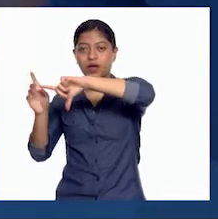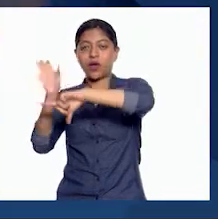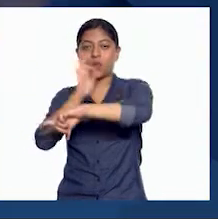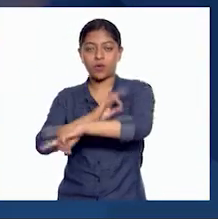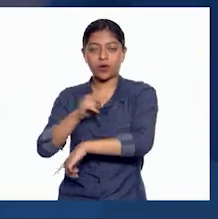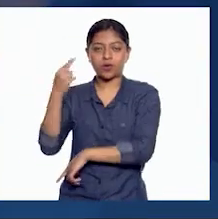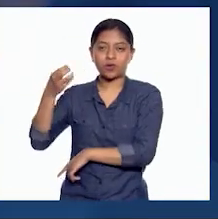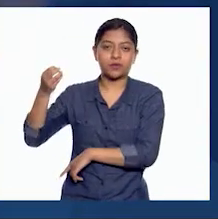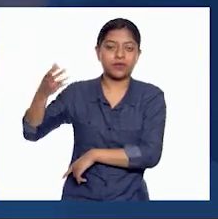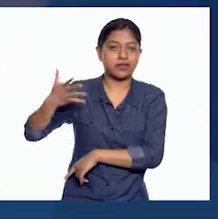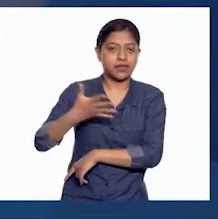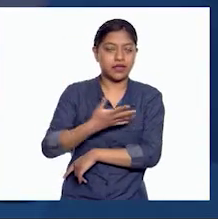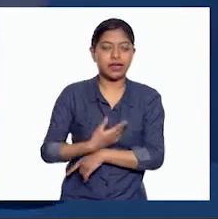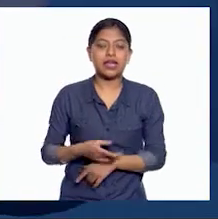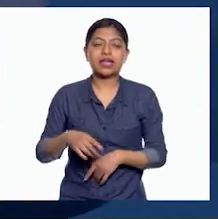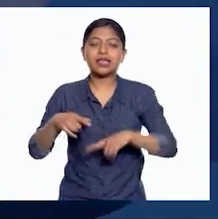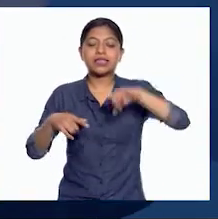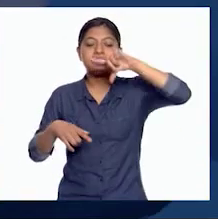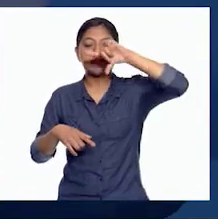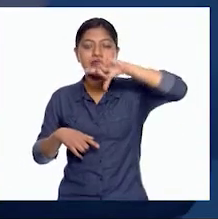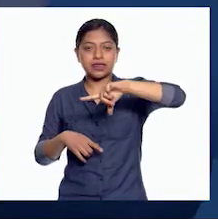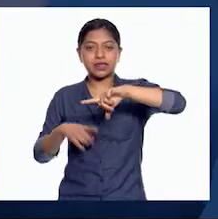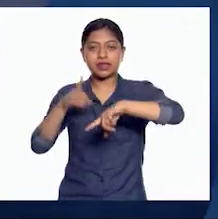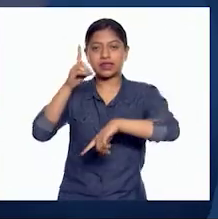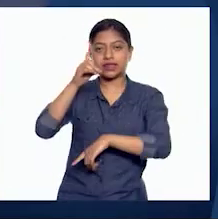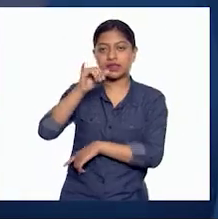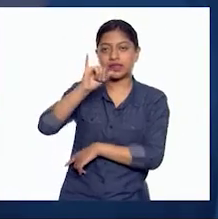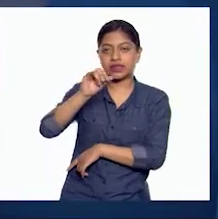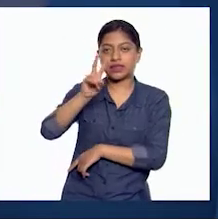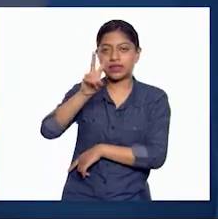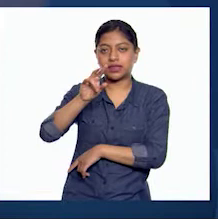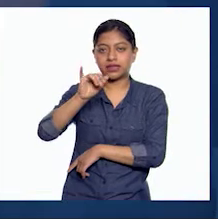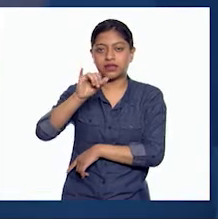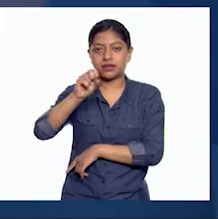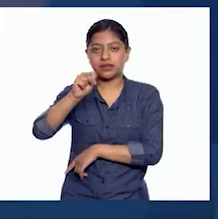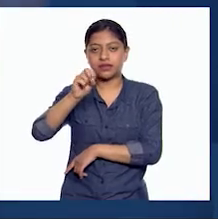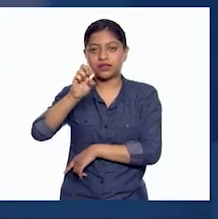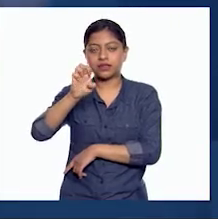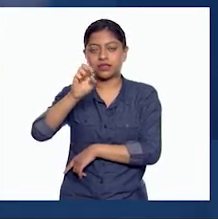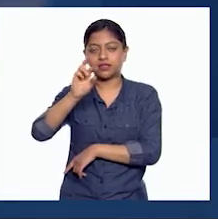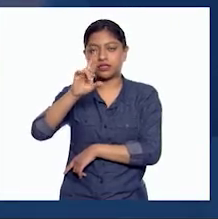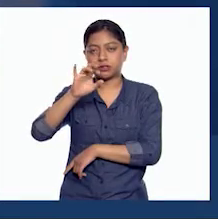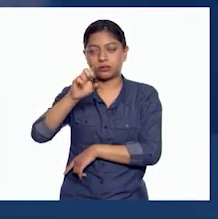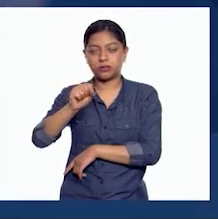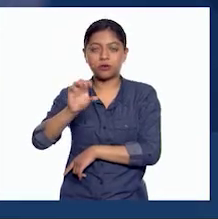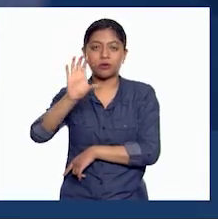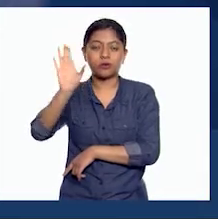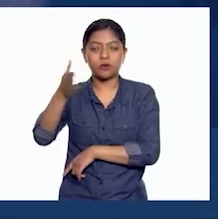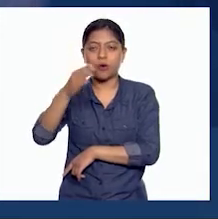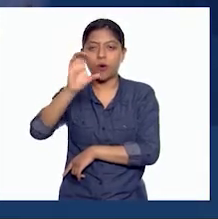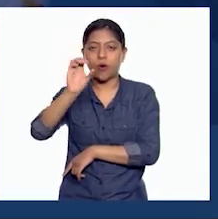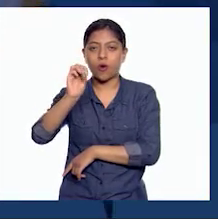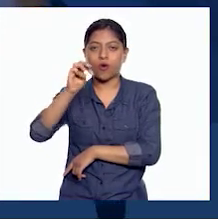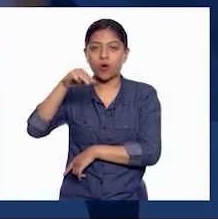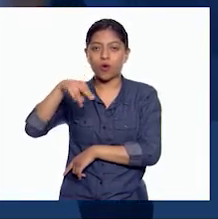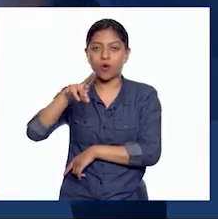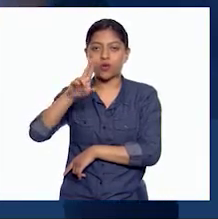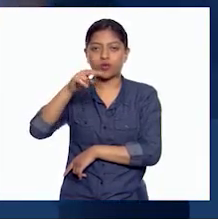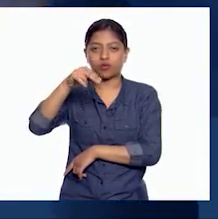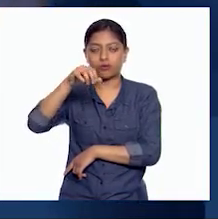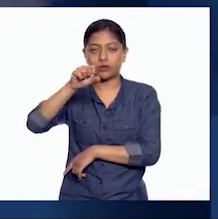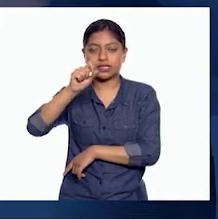divisores comunes, porque son divisores de dos o más números y su residuo siempre es 0.